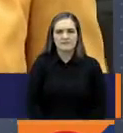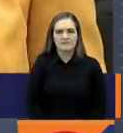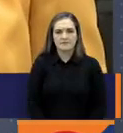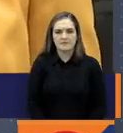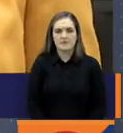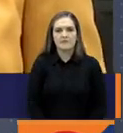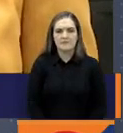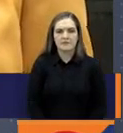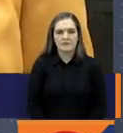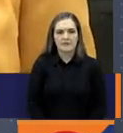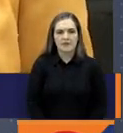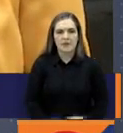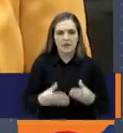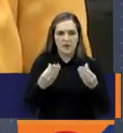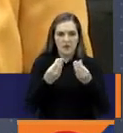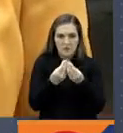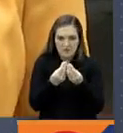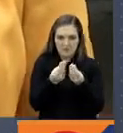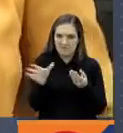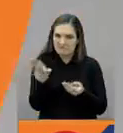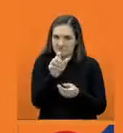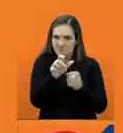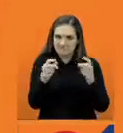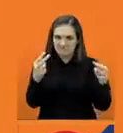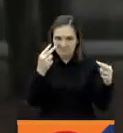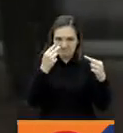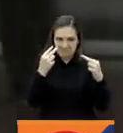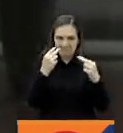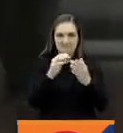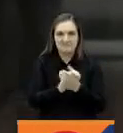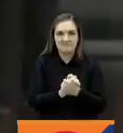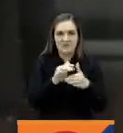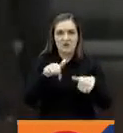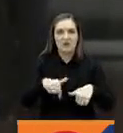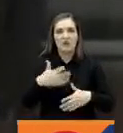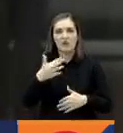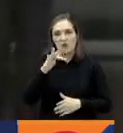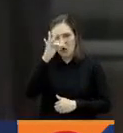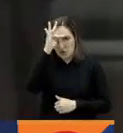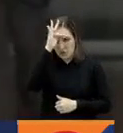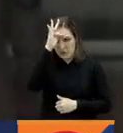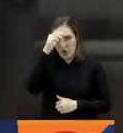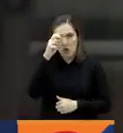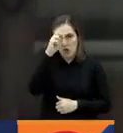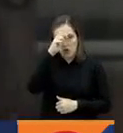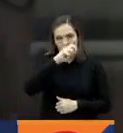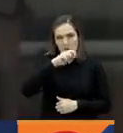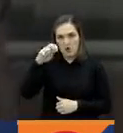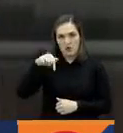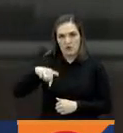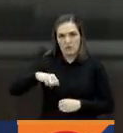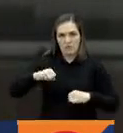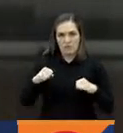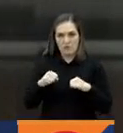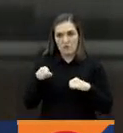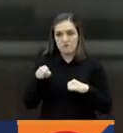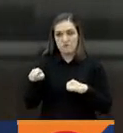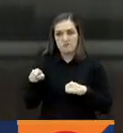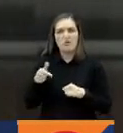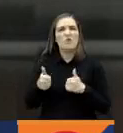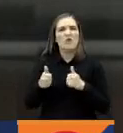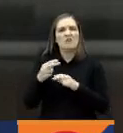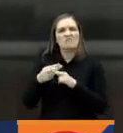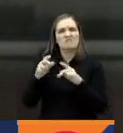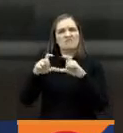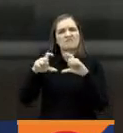Compañeros y televidentes, muy buenas tardes. Hasta ahora yo los saludo desde el Hospital Simón Bolívar, al norte de Bogotá, donde las 34 personas que han resultado